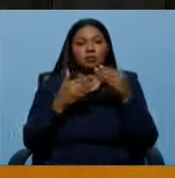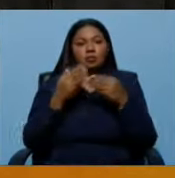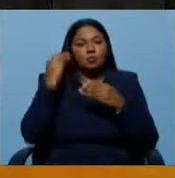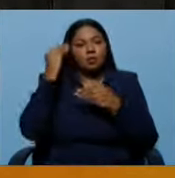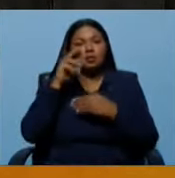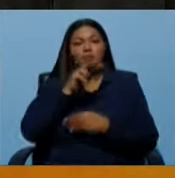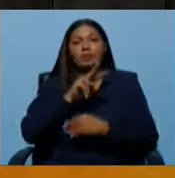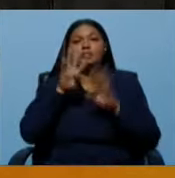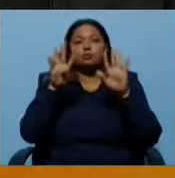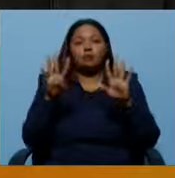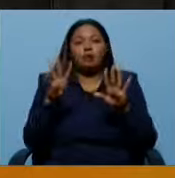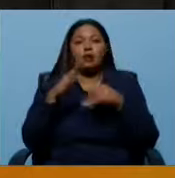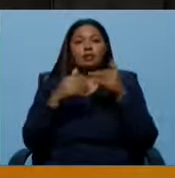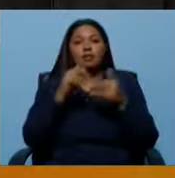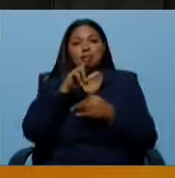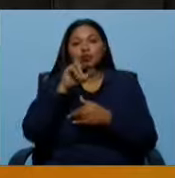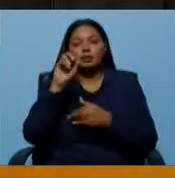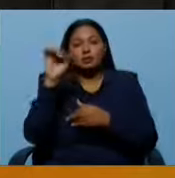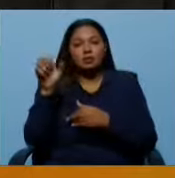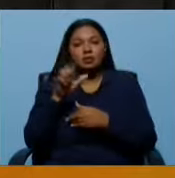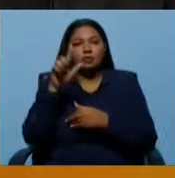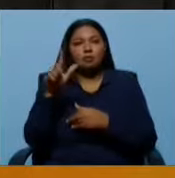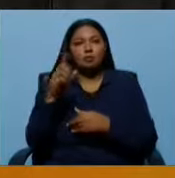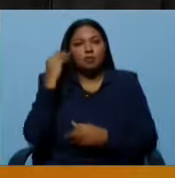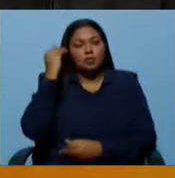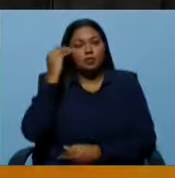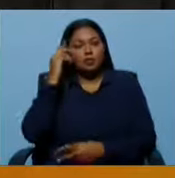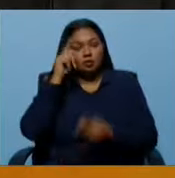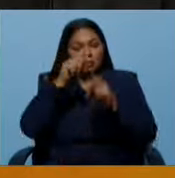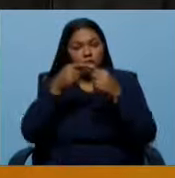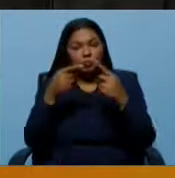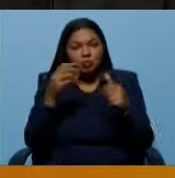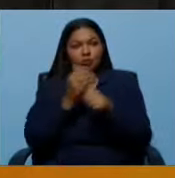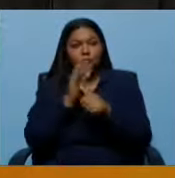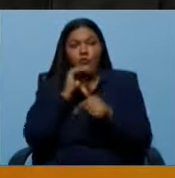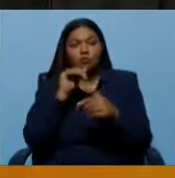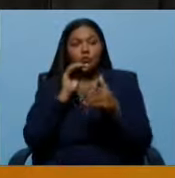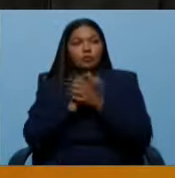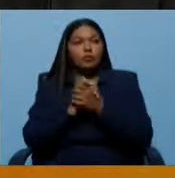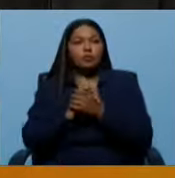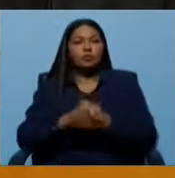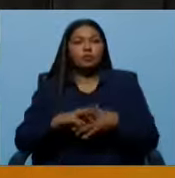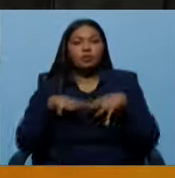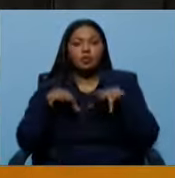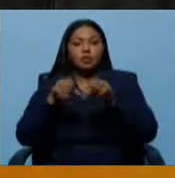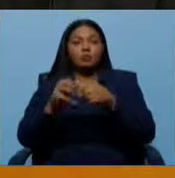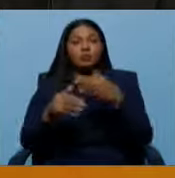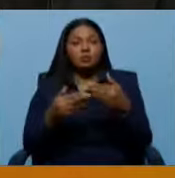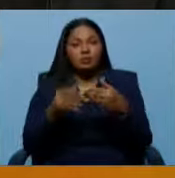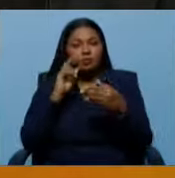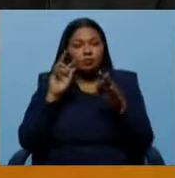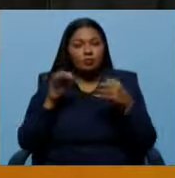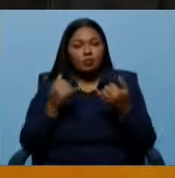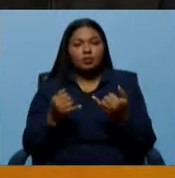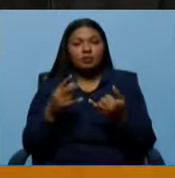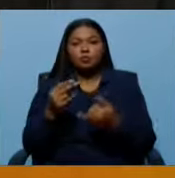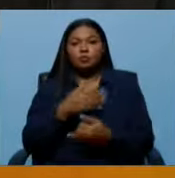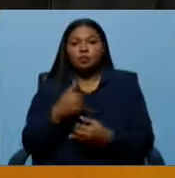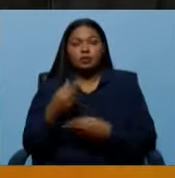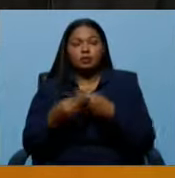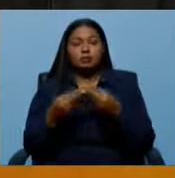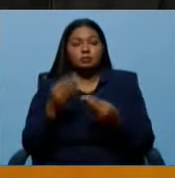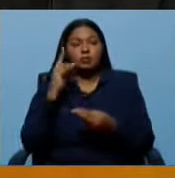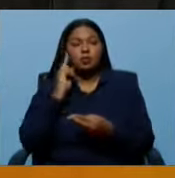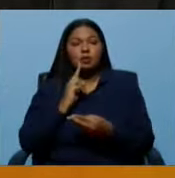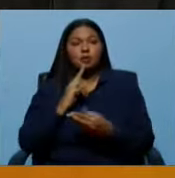29, el 30 de julio, reconocemos dónde está el enemigo. El enemigo es el fascismo, el enemigo es el imperialismo, el enemigo es los que no quieren a Bolívar, los que